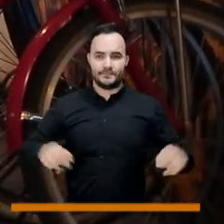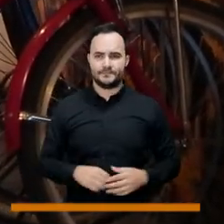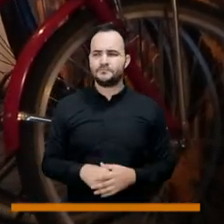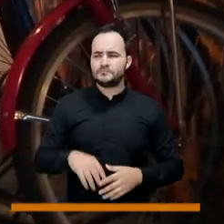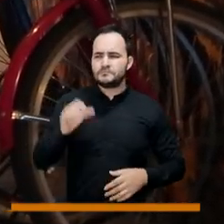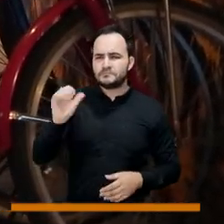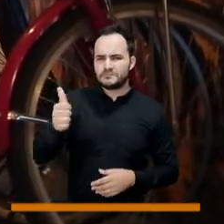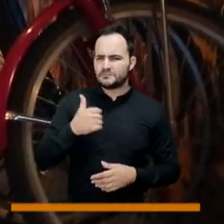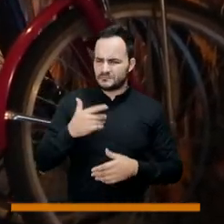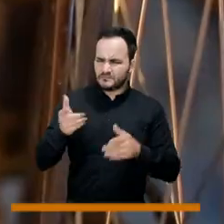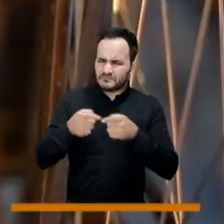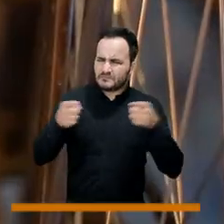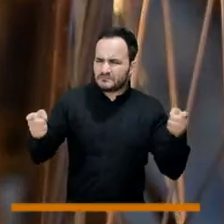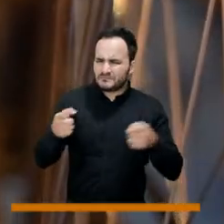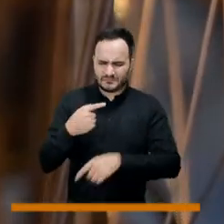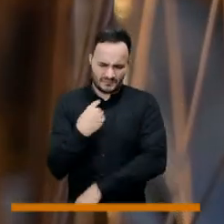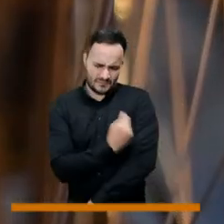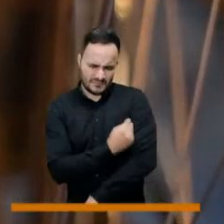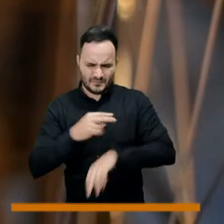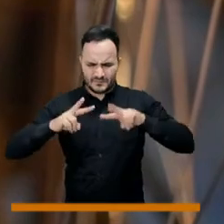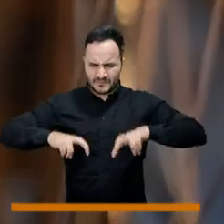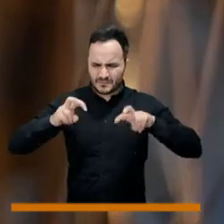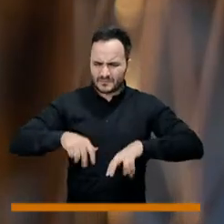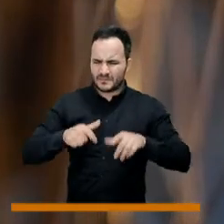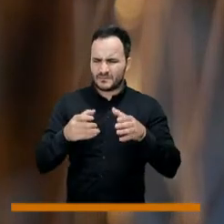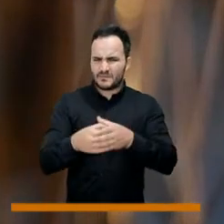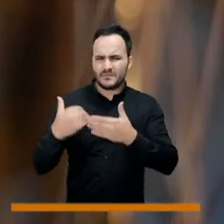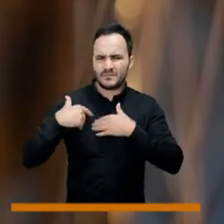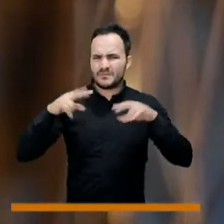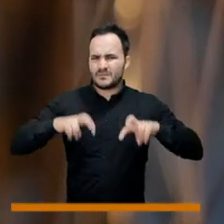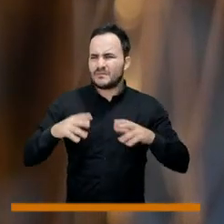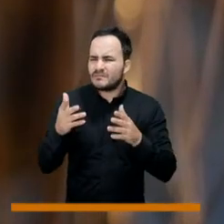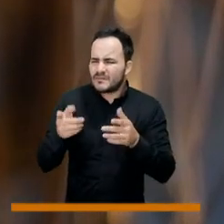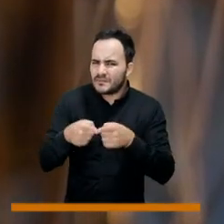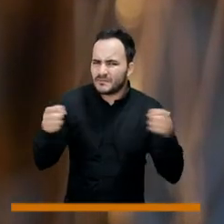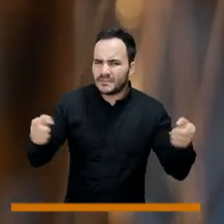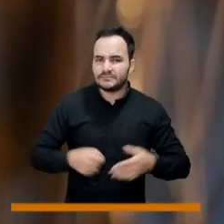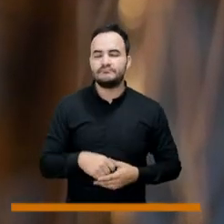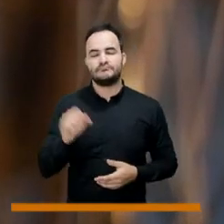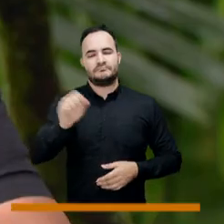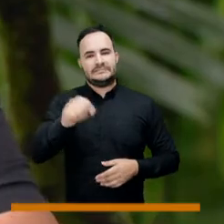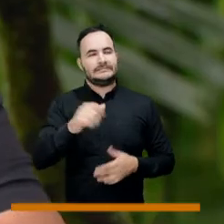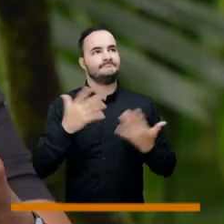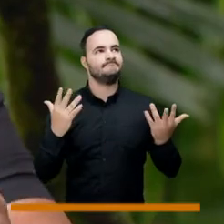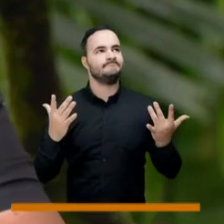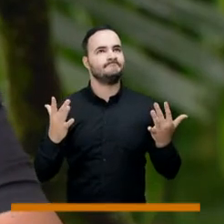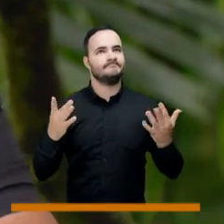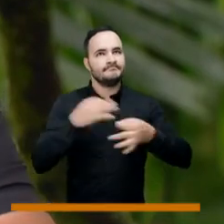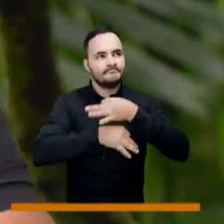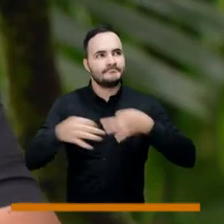le contemos a los televidentes qué es una comisión accidental. Bueno, así en palabras